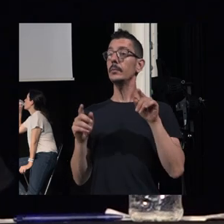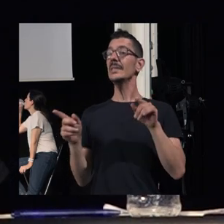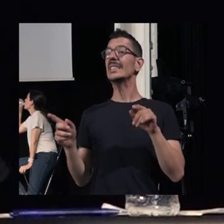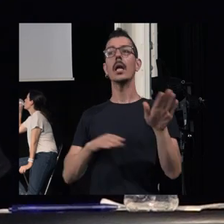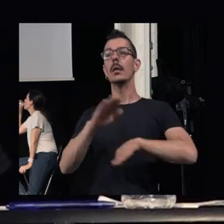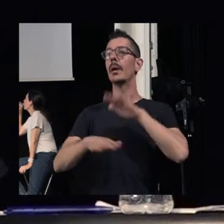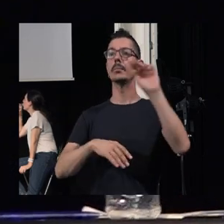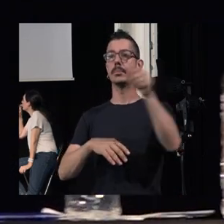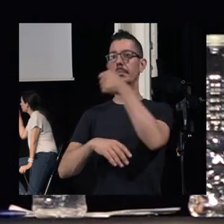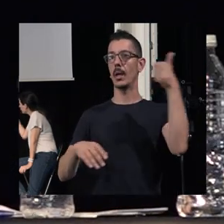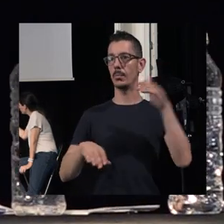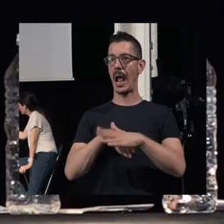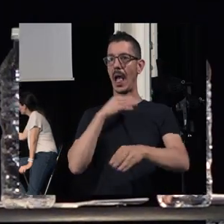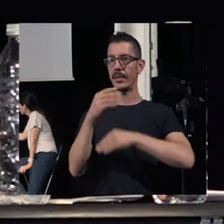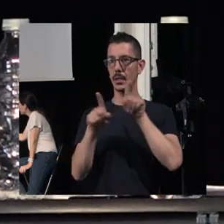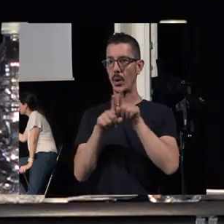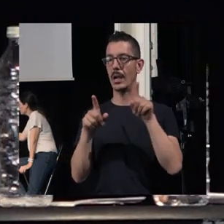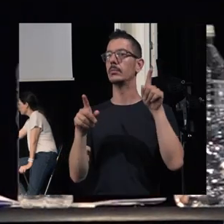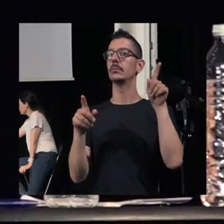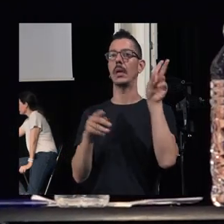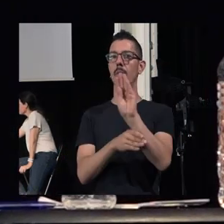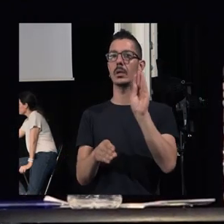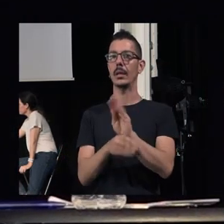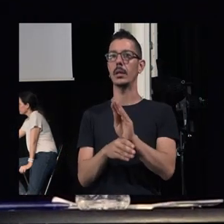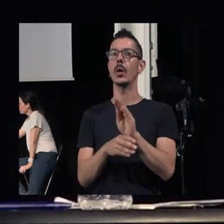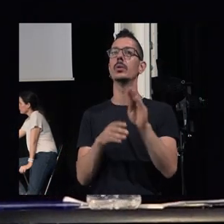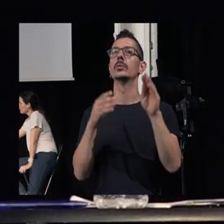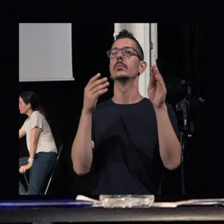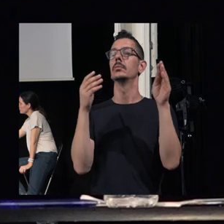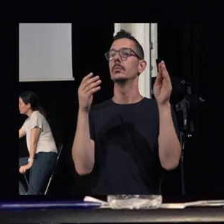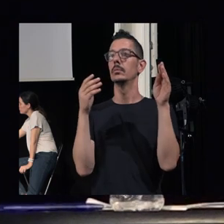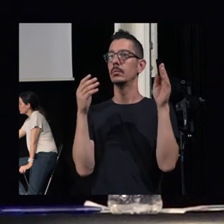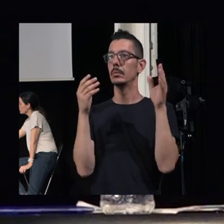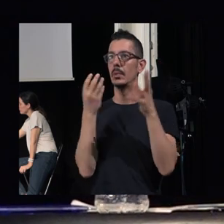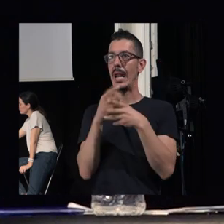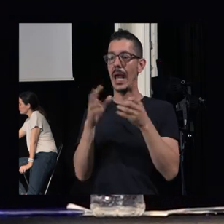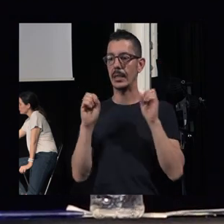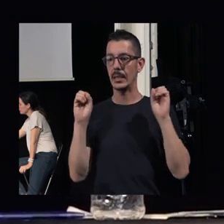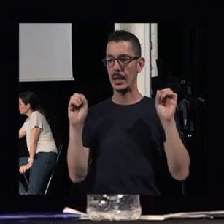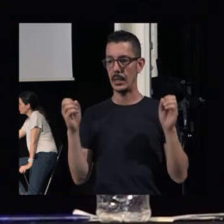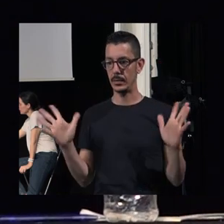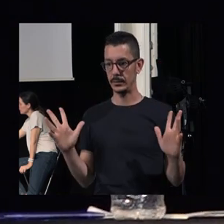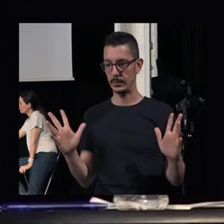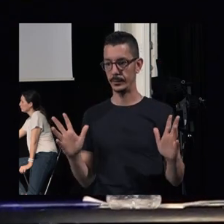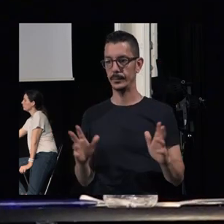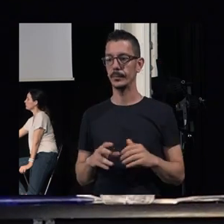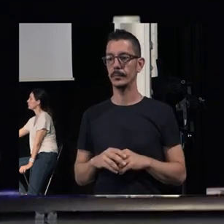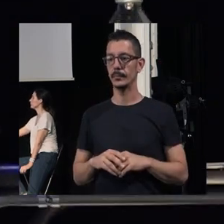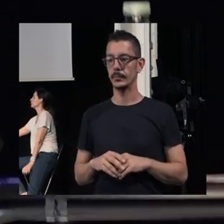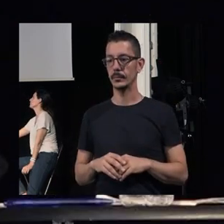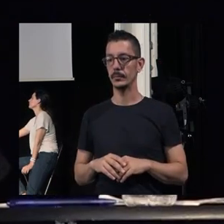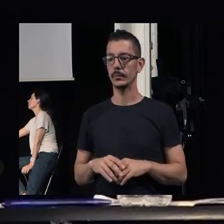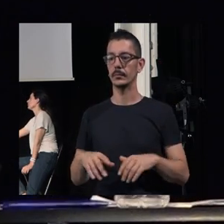laica, 100%, gratuita, no antrocéntrica, no sexista, y que para mí el